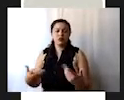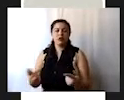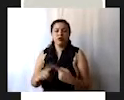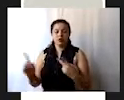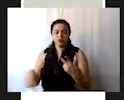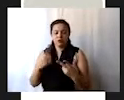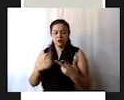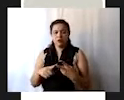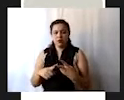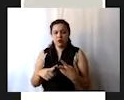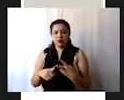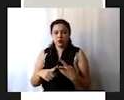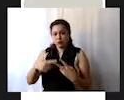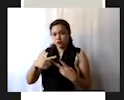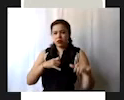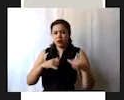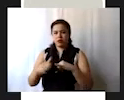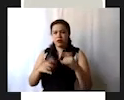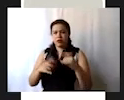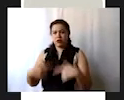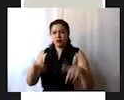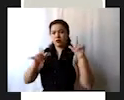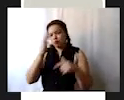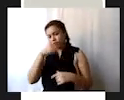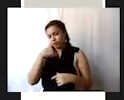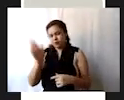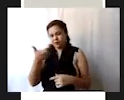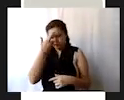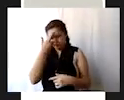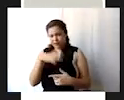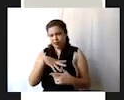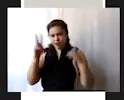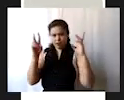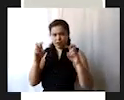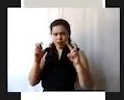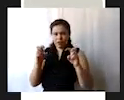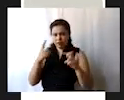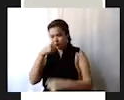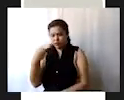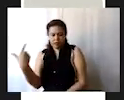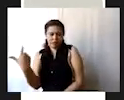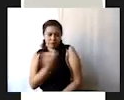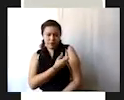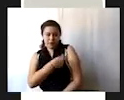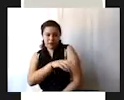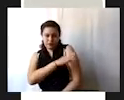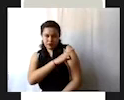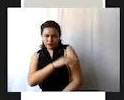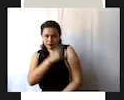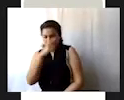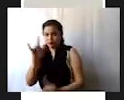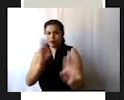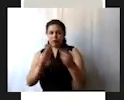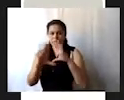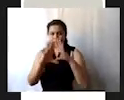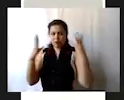cuestiones como este mapita, que si lo recordarán es un poco cómo va el tema de la vacunación, por ejemplo, a nivel mundial, que hay